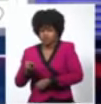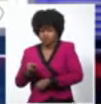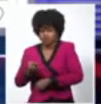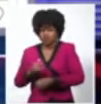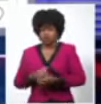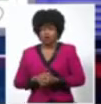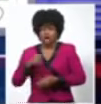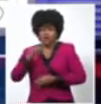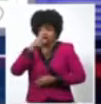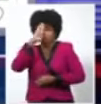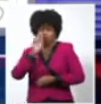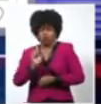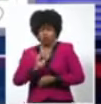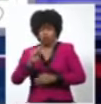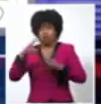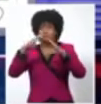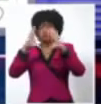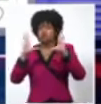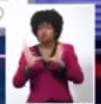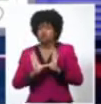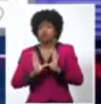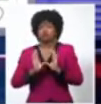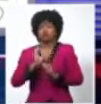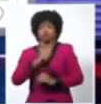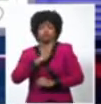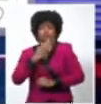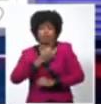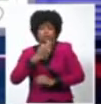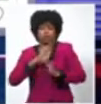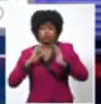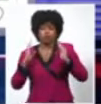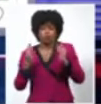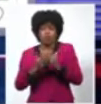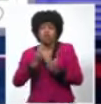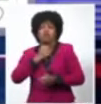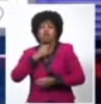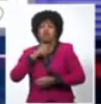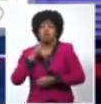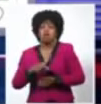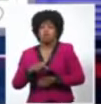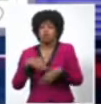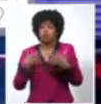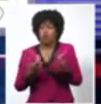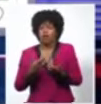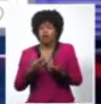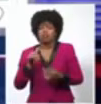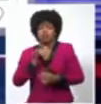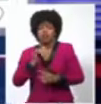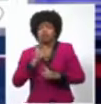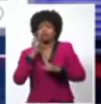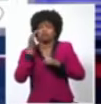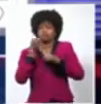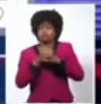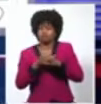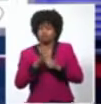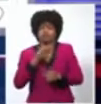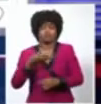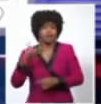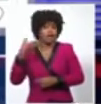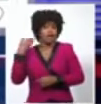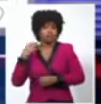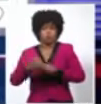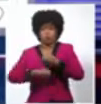Cuba, sino también en el mundo. Y puso el ejemplo del caso del preservativo. Quizás el preservativo no se usaba con